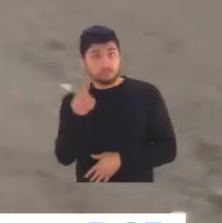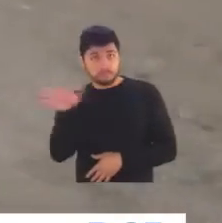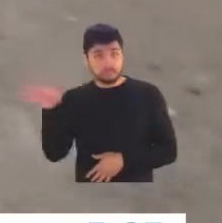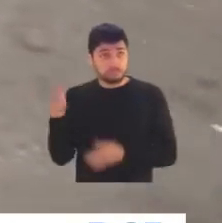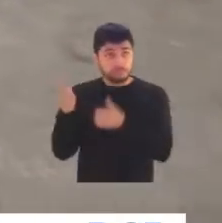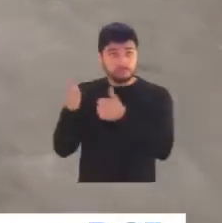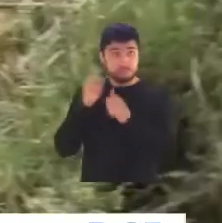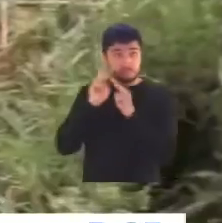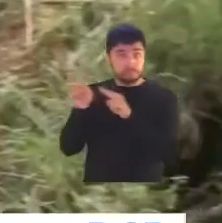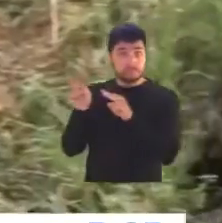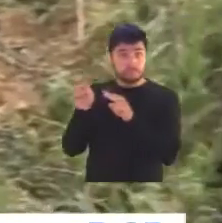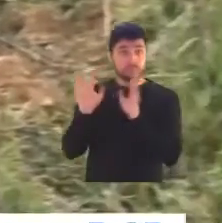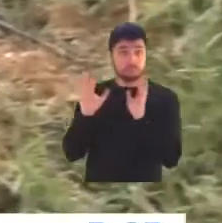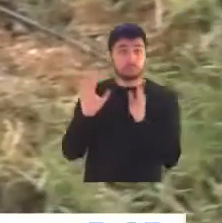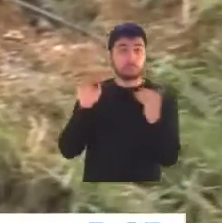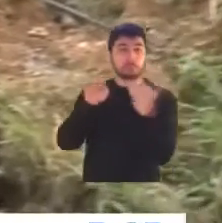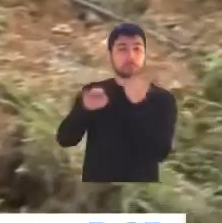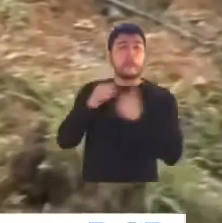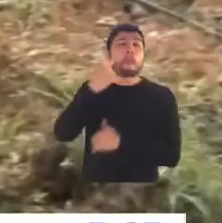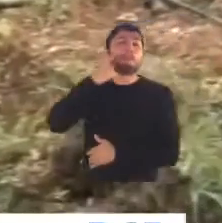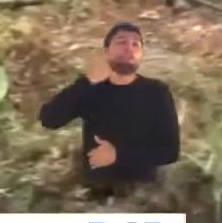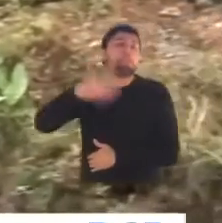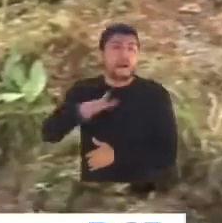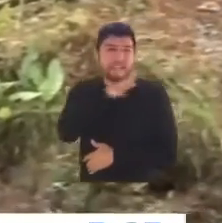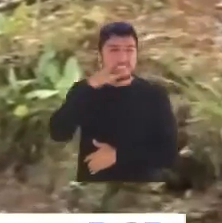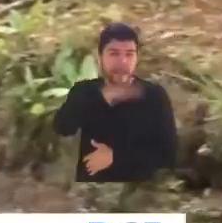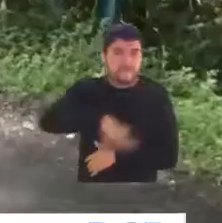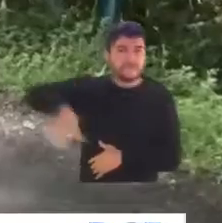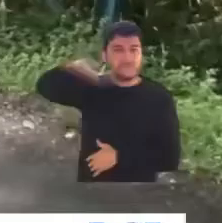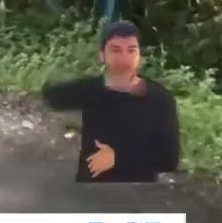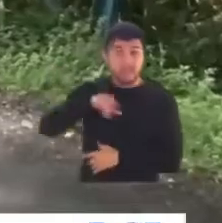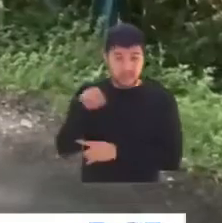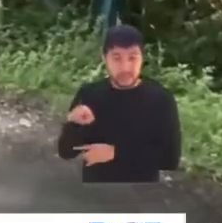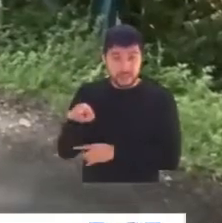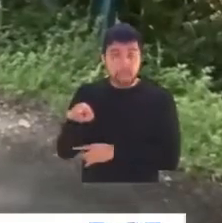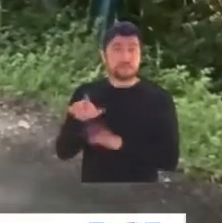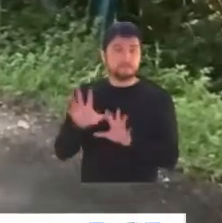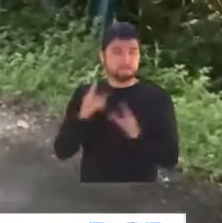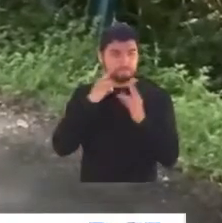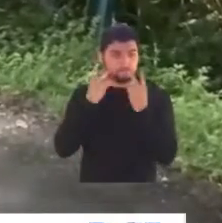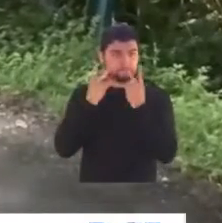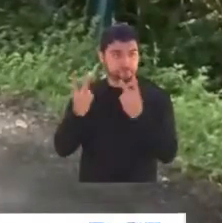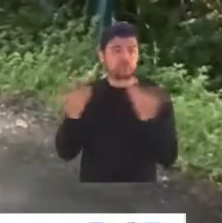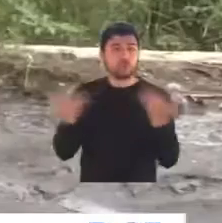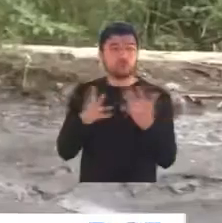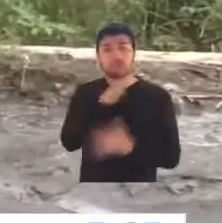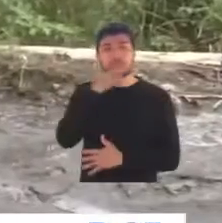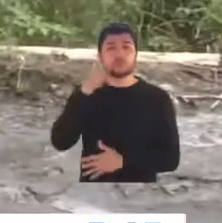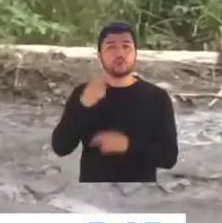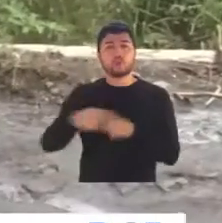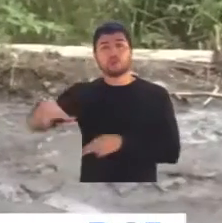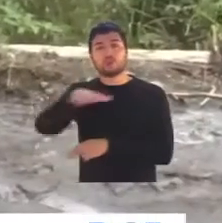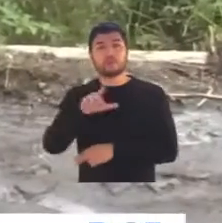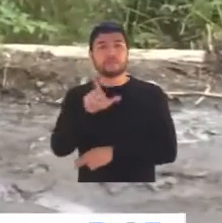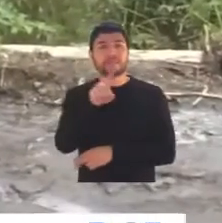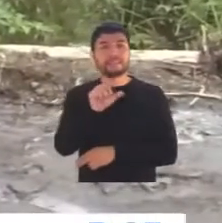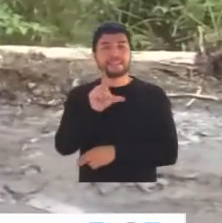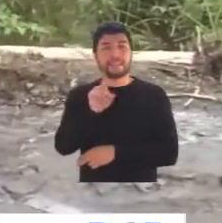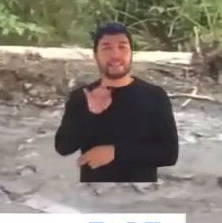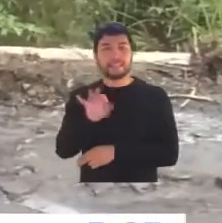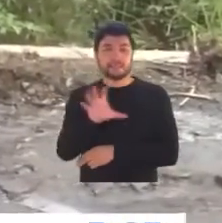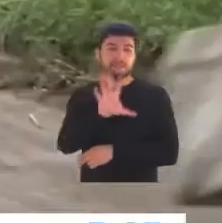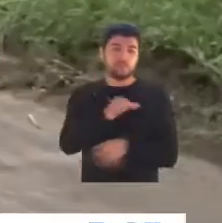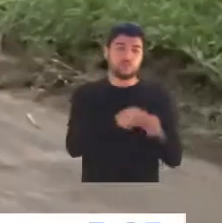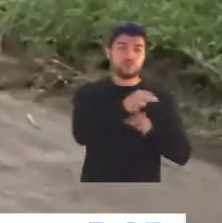una carretera de una vía rural de Antioquia. Y lo es porque ocurre en la vereda La Saladita del municipio de La